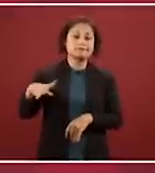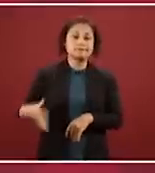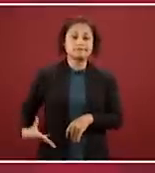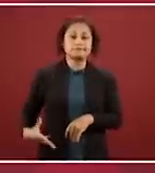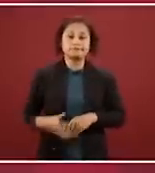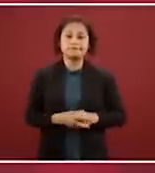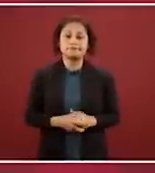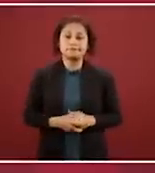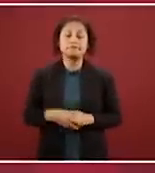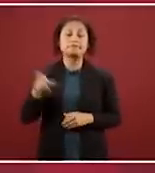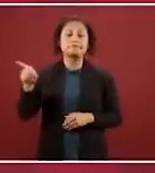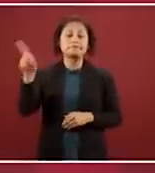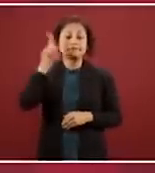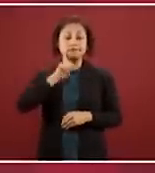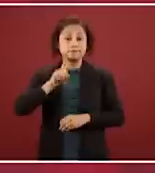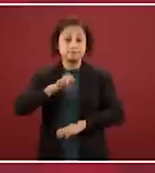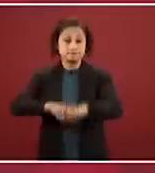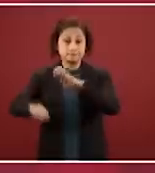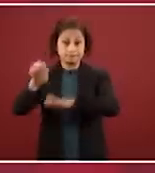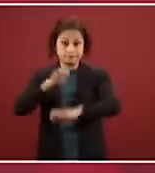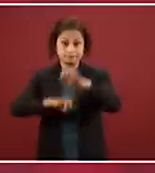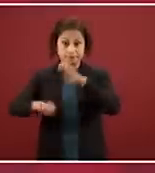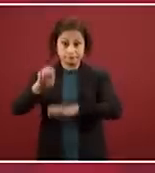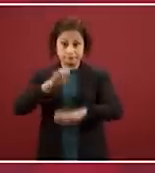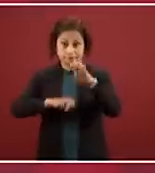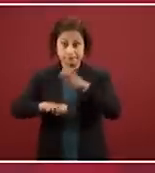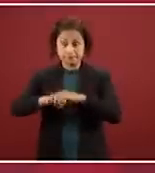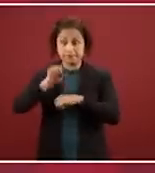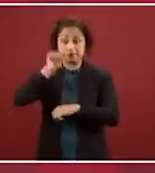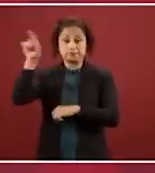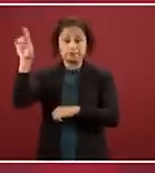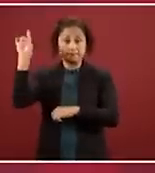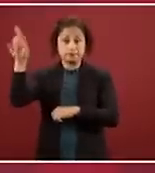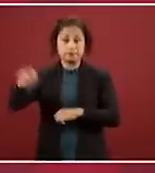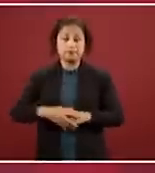la embajadora de México en Bolivia.